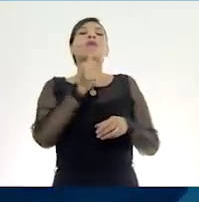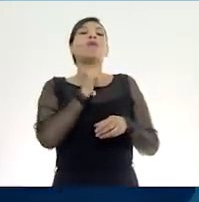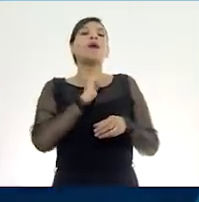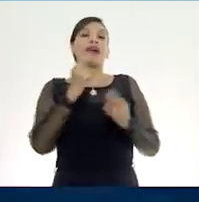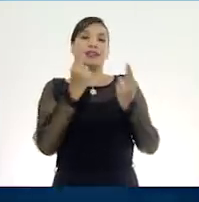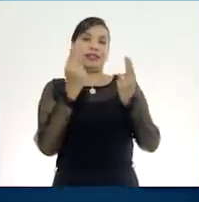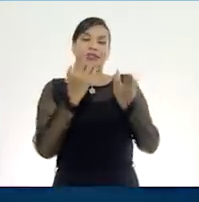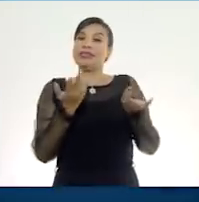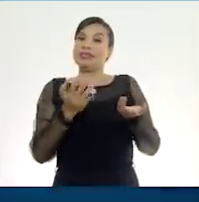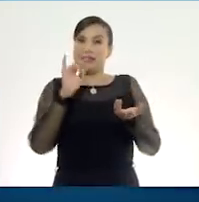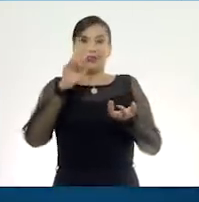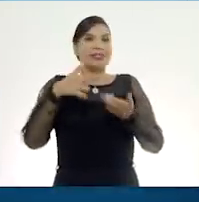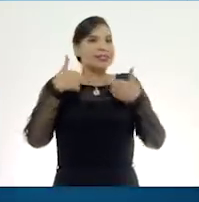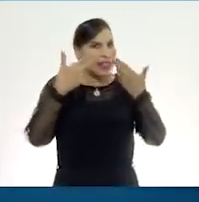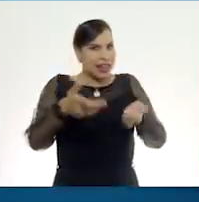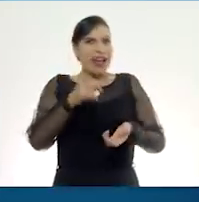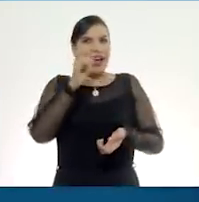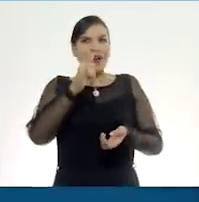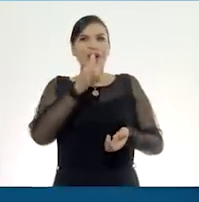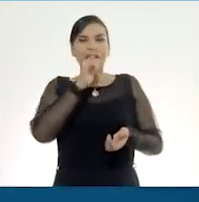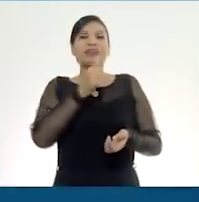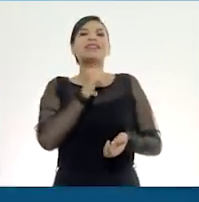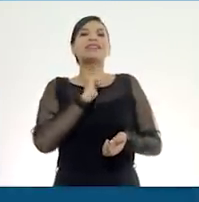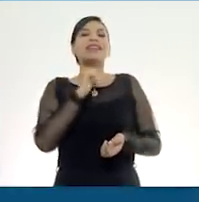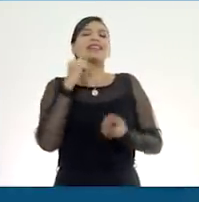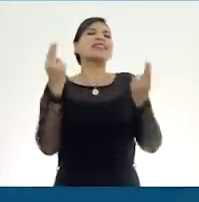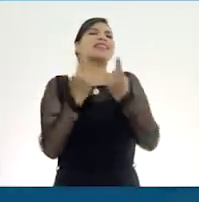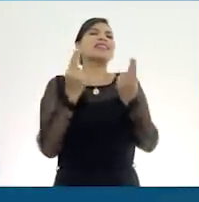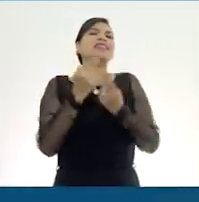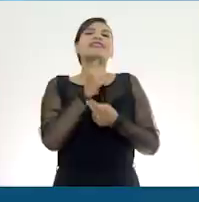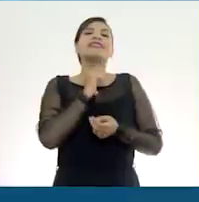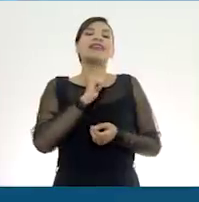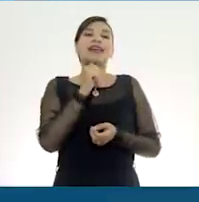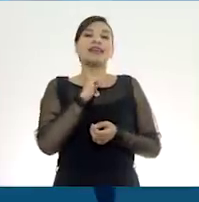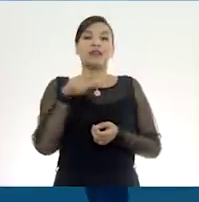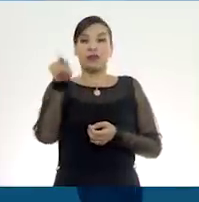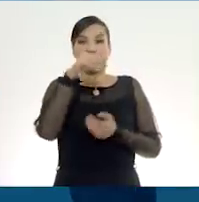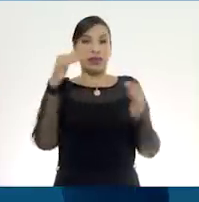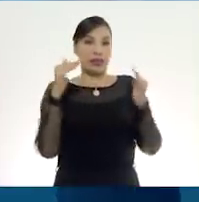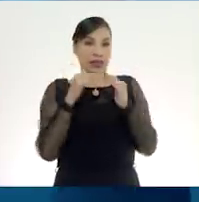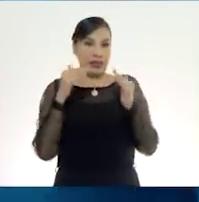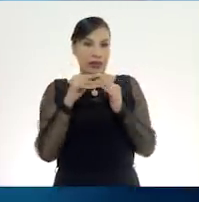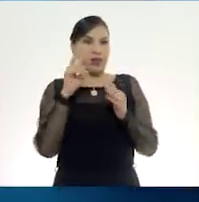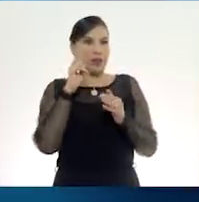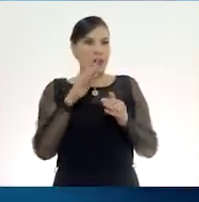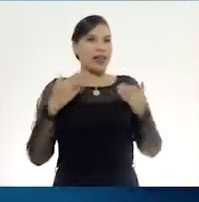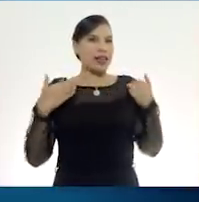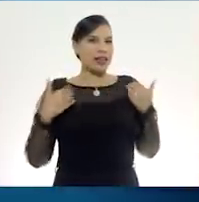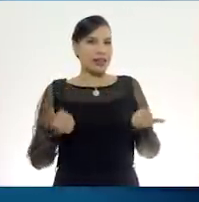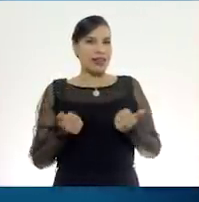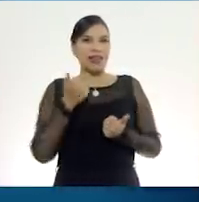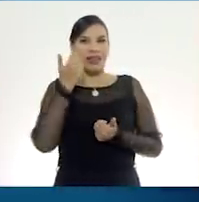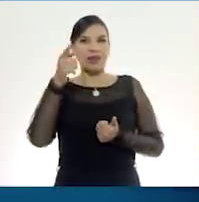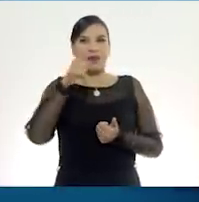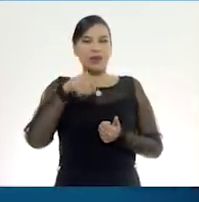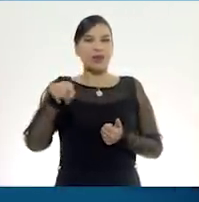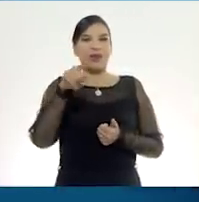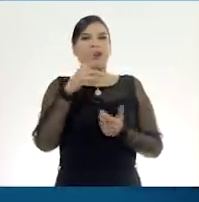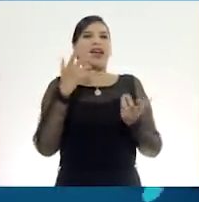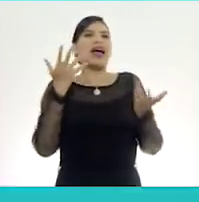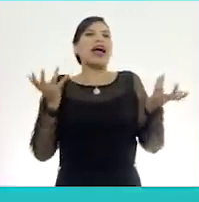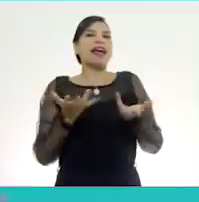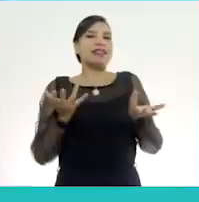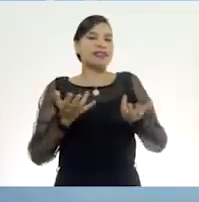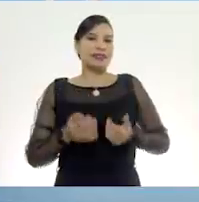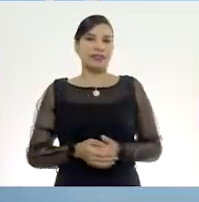refrescando. Ándale, regálale agua, se ¿Sí? está muriendo de sed. Estudiantes en casa sí van comprendiendo lo que queremos, la dinámica que queremos